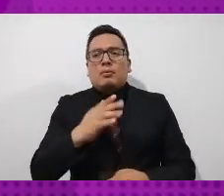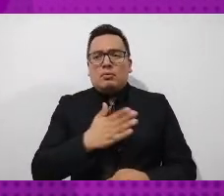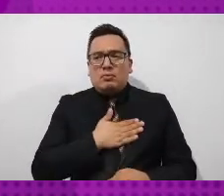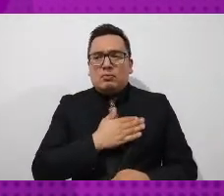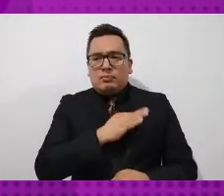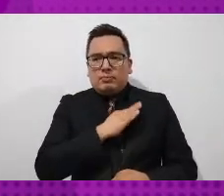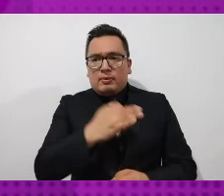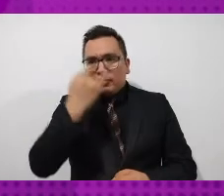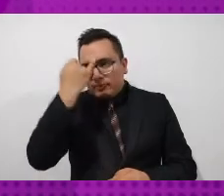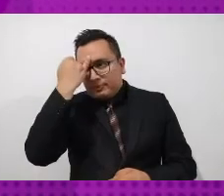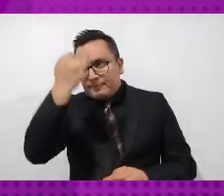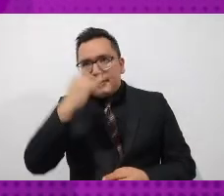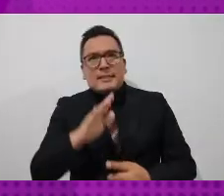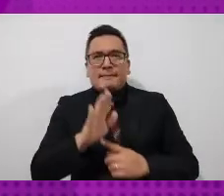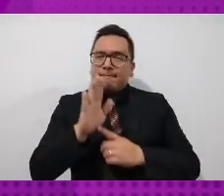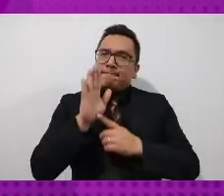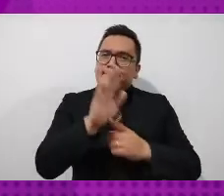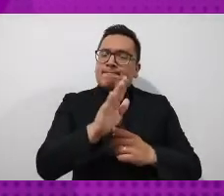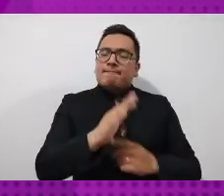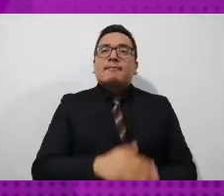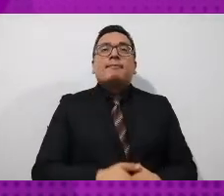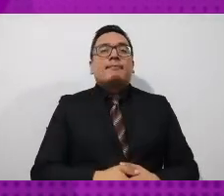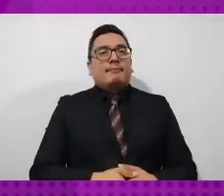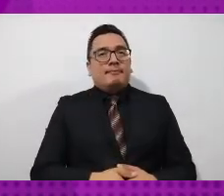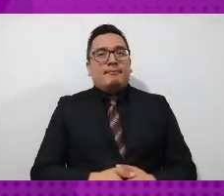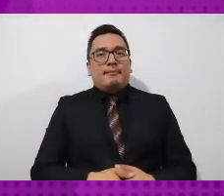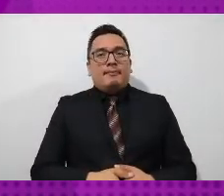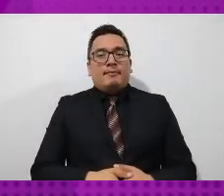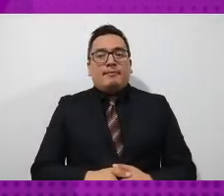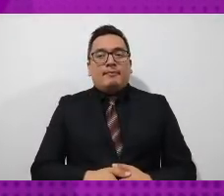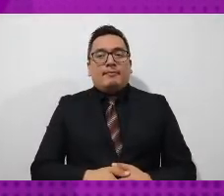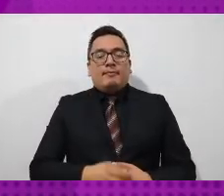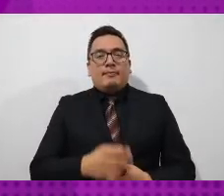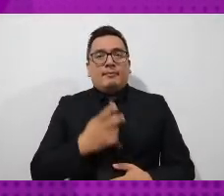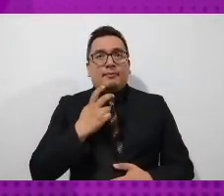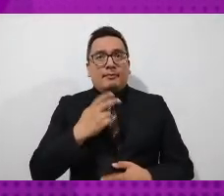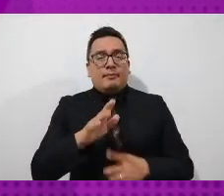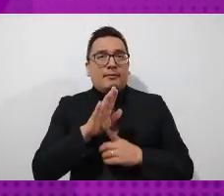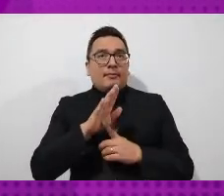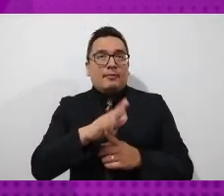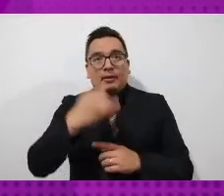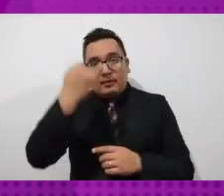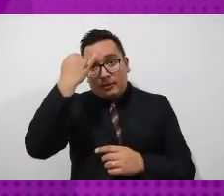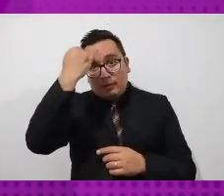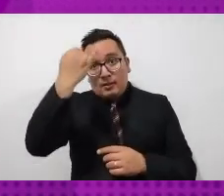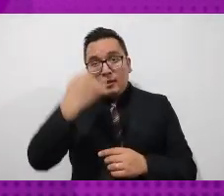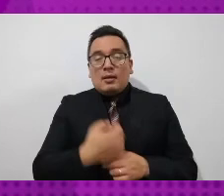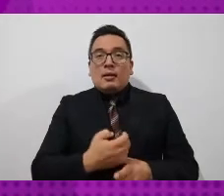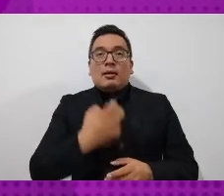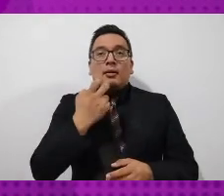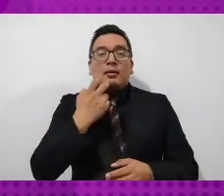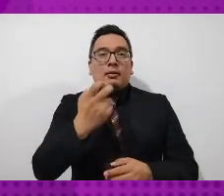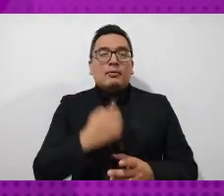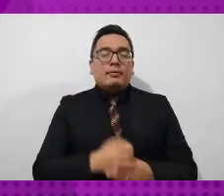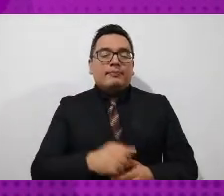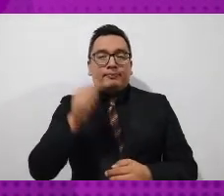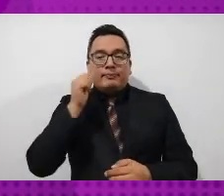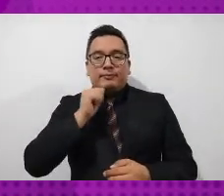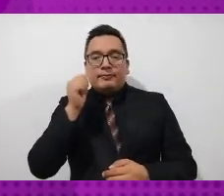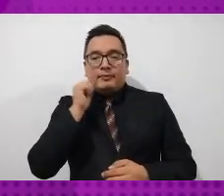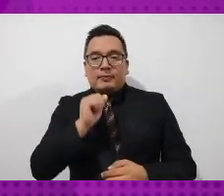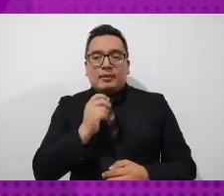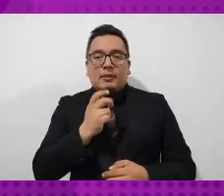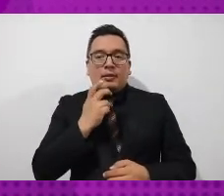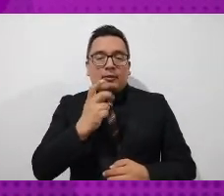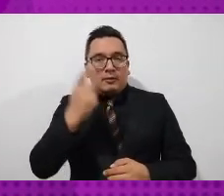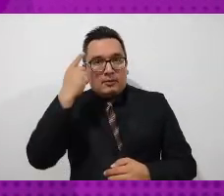la ciudadanía retome esa potestad originaria que tiene y presente estas iniciativas siempre, y estoy seguro, basadas